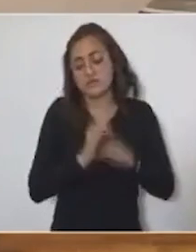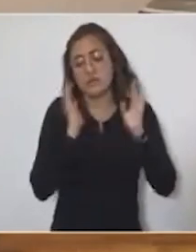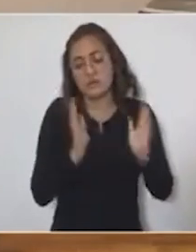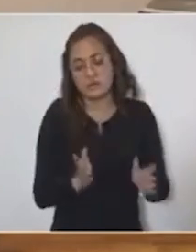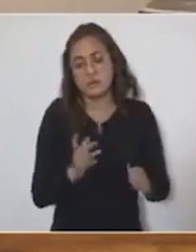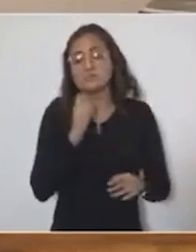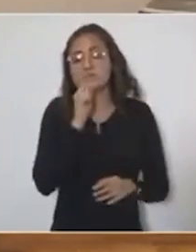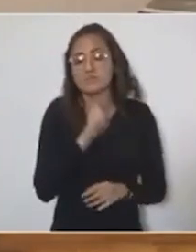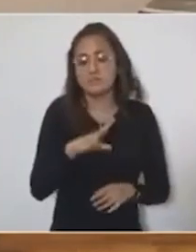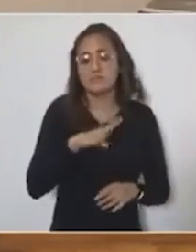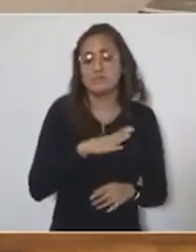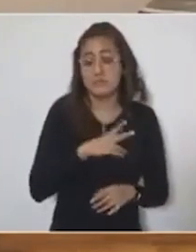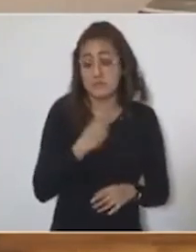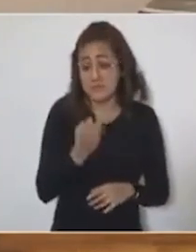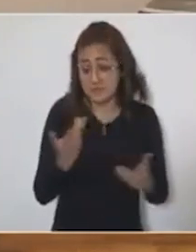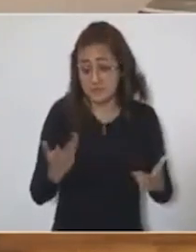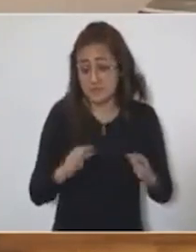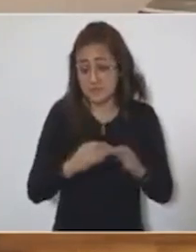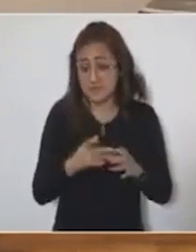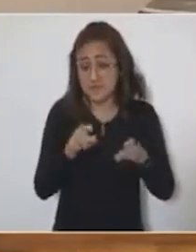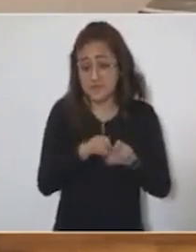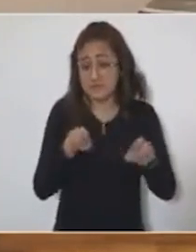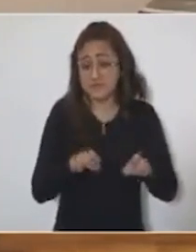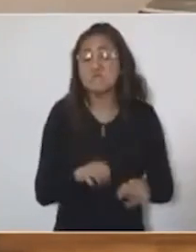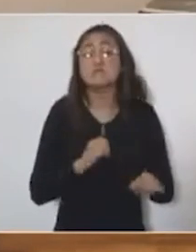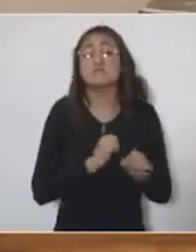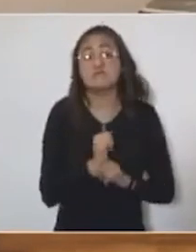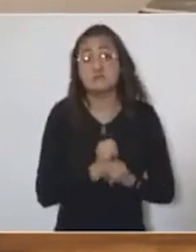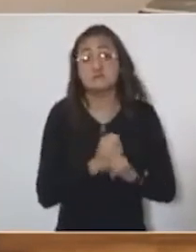empezar a investigar. Se está formando un equipo de